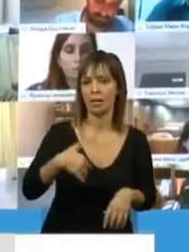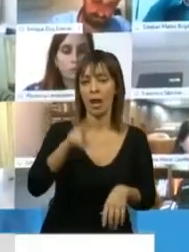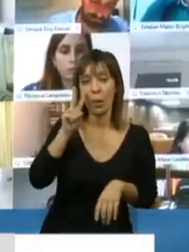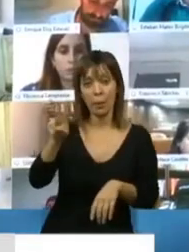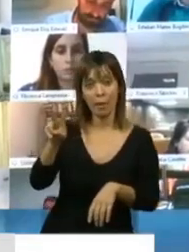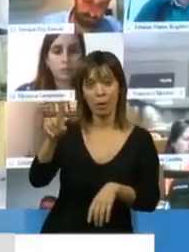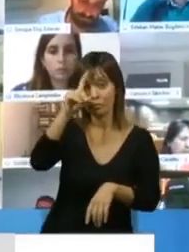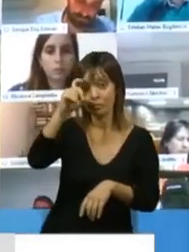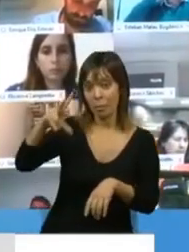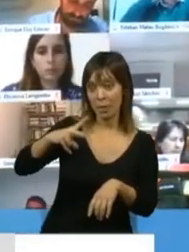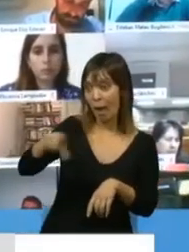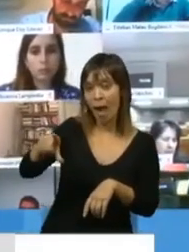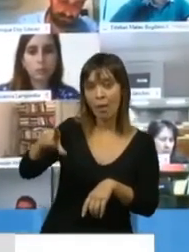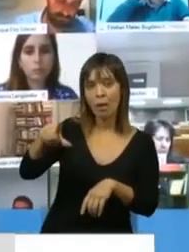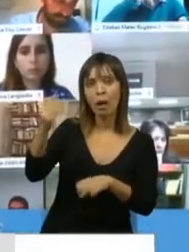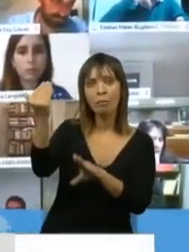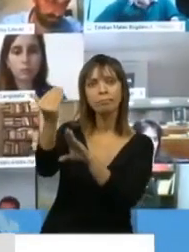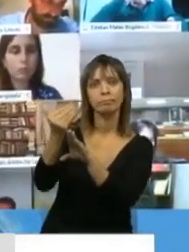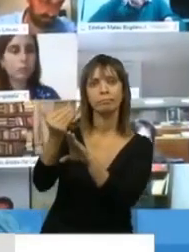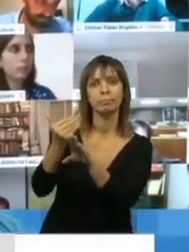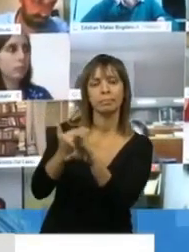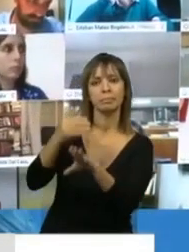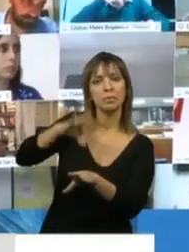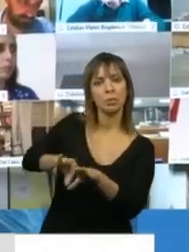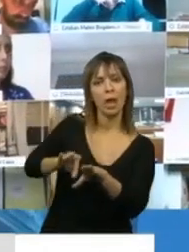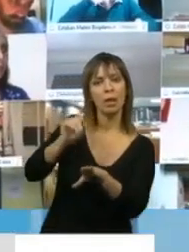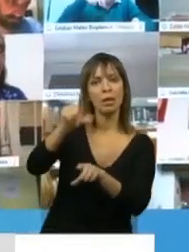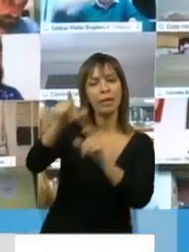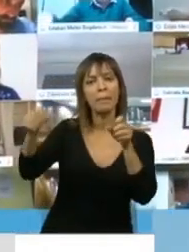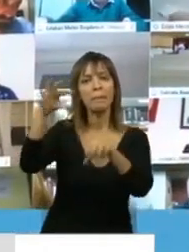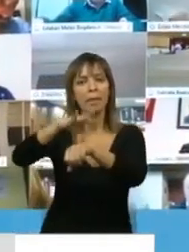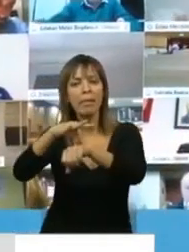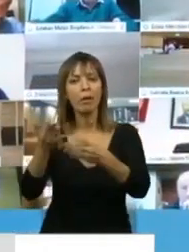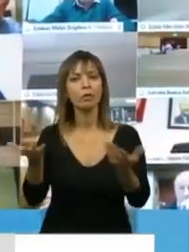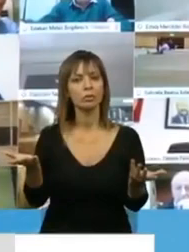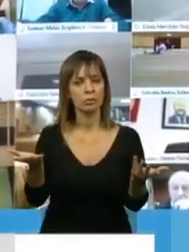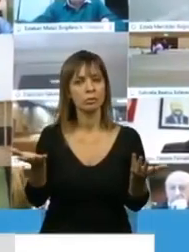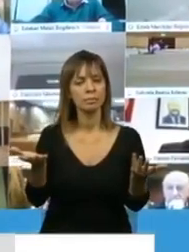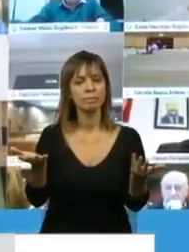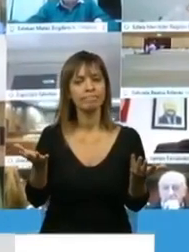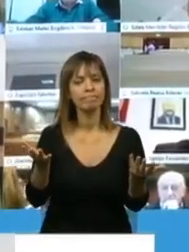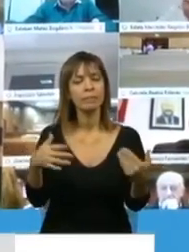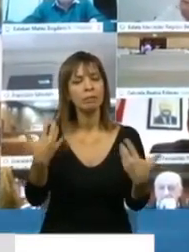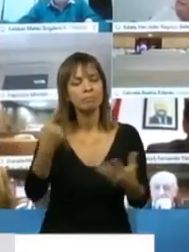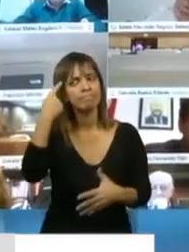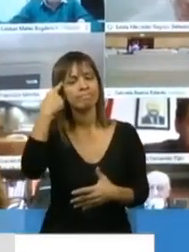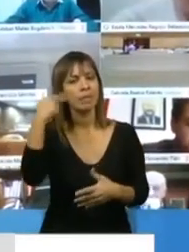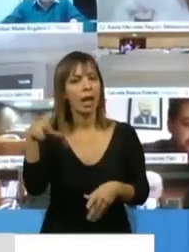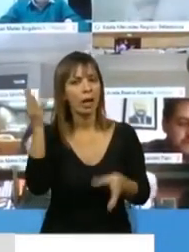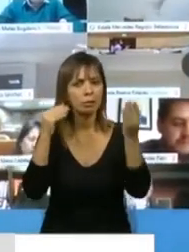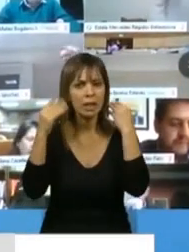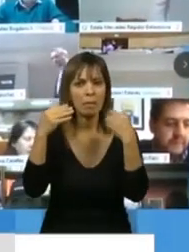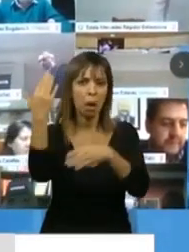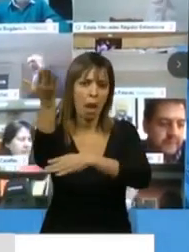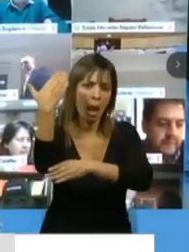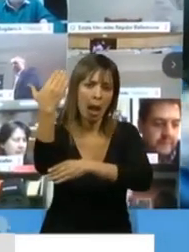privadas rebajan salarios de médicos y de trabajadoras y trabajadores de la salud. Entonces, cuando acá escuchamos muchos